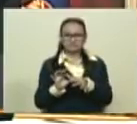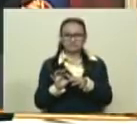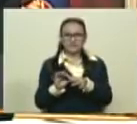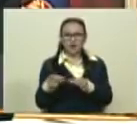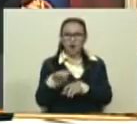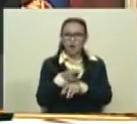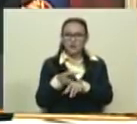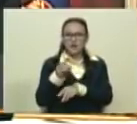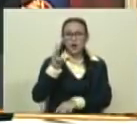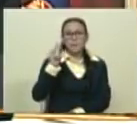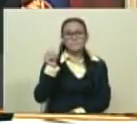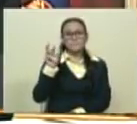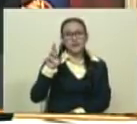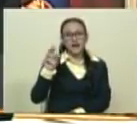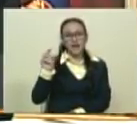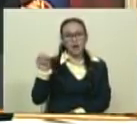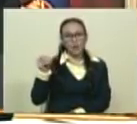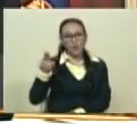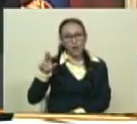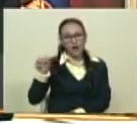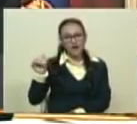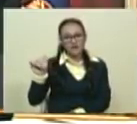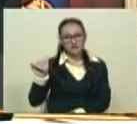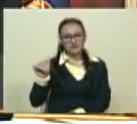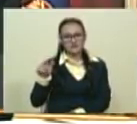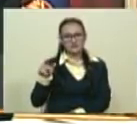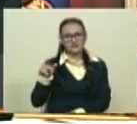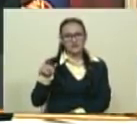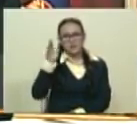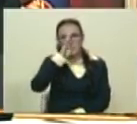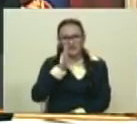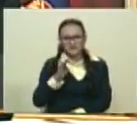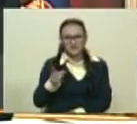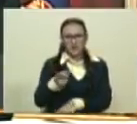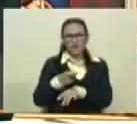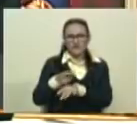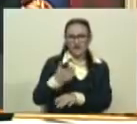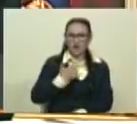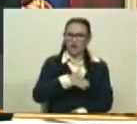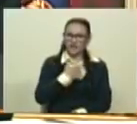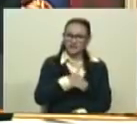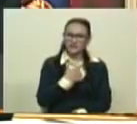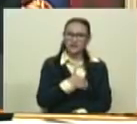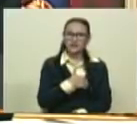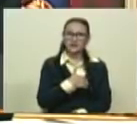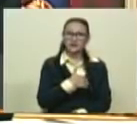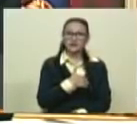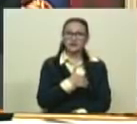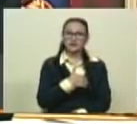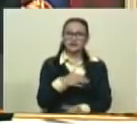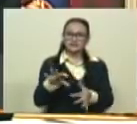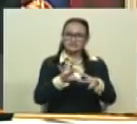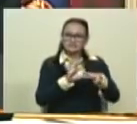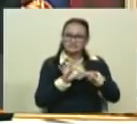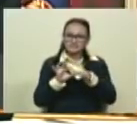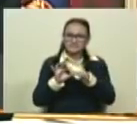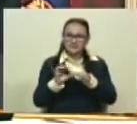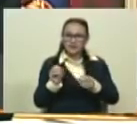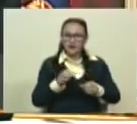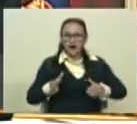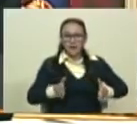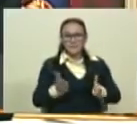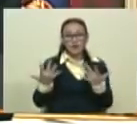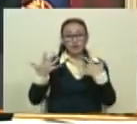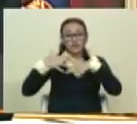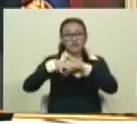gobierno paraguayo, gobierno de facto de Brasil y gobierno nefasto de Argentina, la Triple Alianza ha abandonado el camino de la